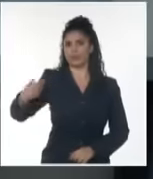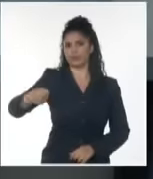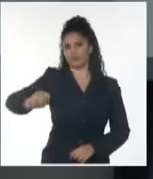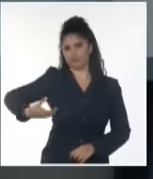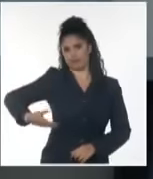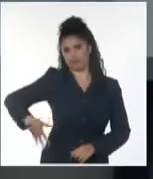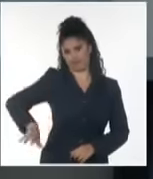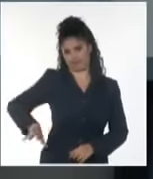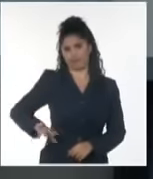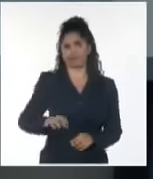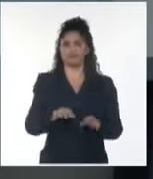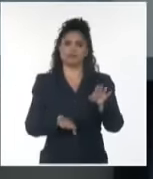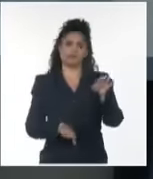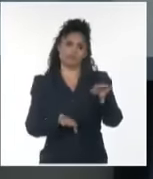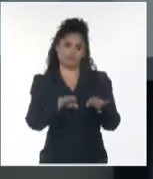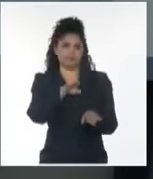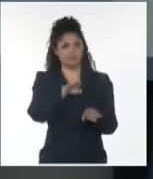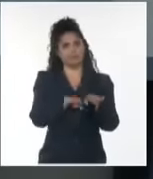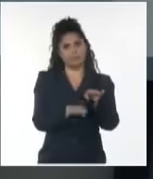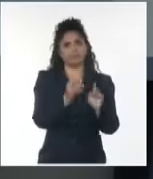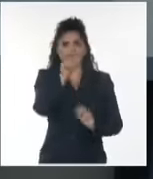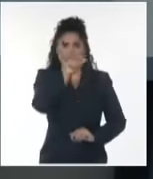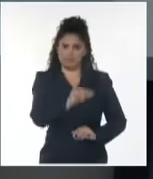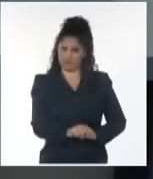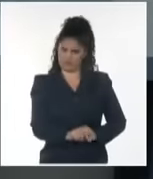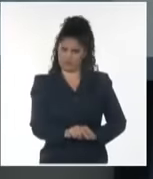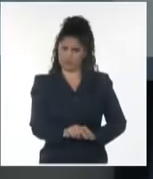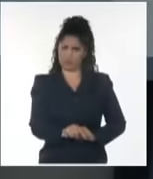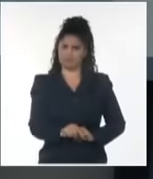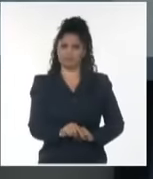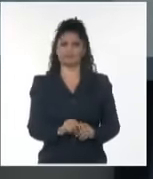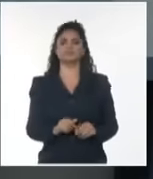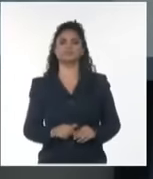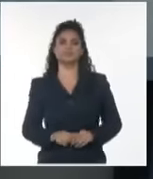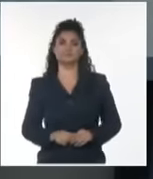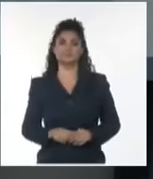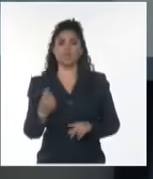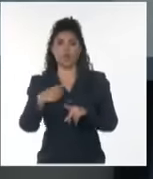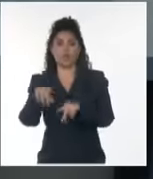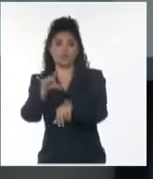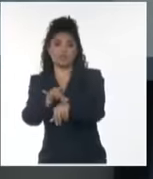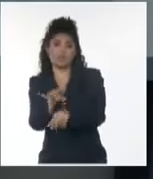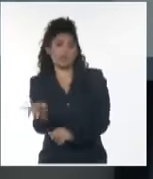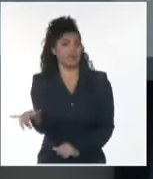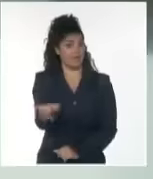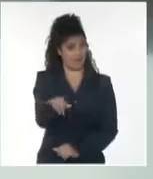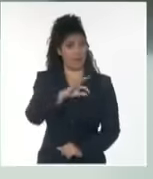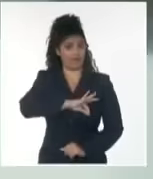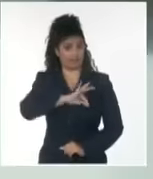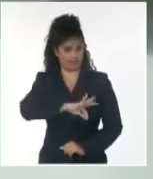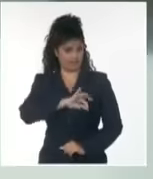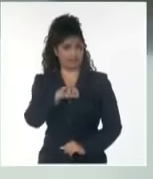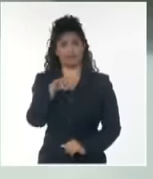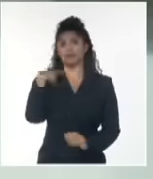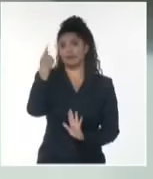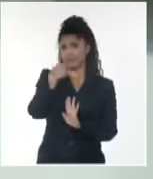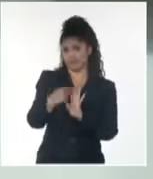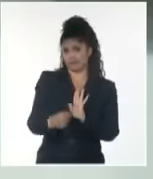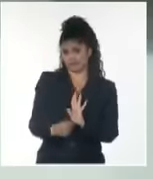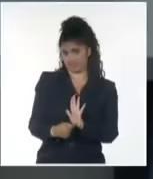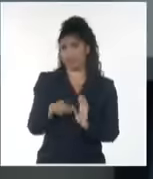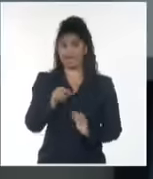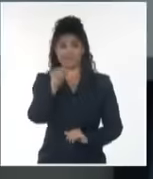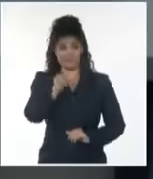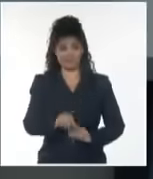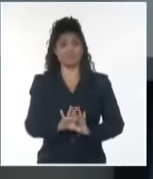síntomas que pueden ser común para otras enfermedades como tal. Pero esos son los síntomas que se han detectado en las personas. Se ha detectado